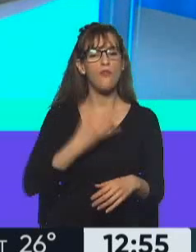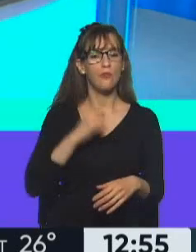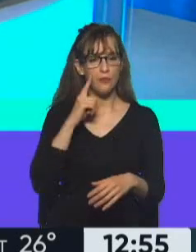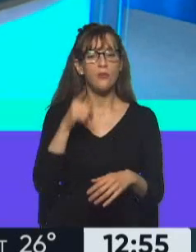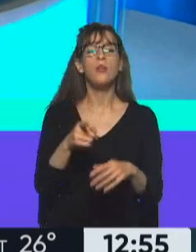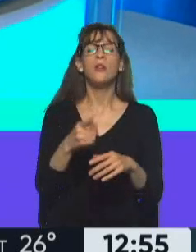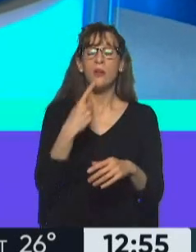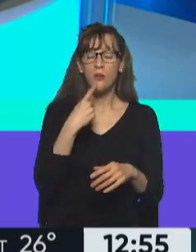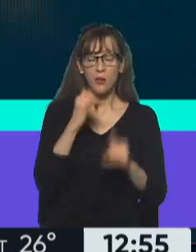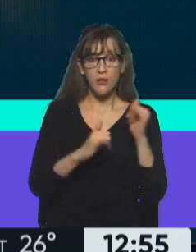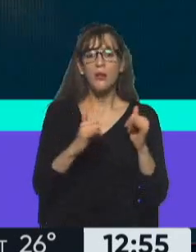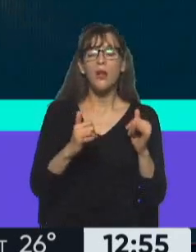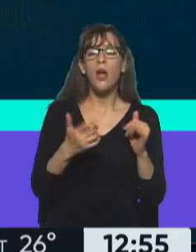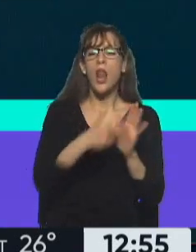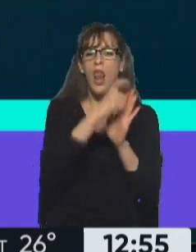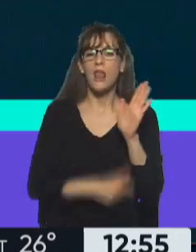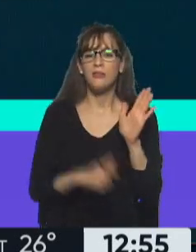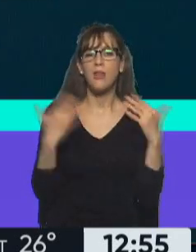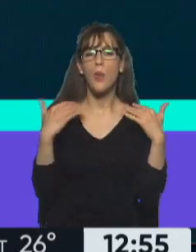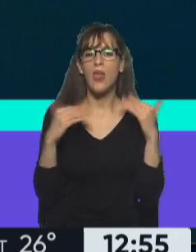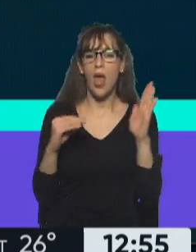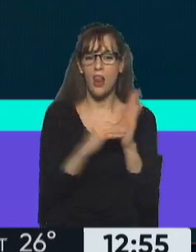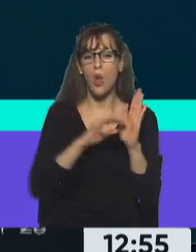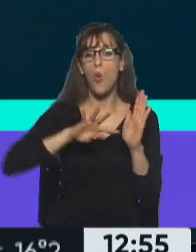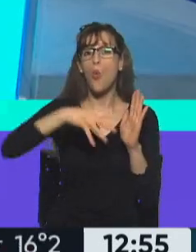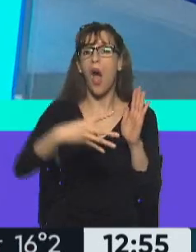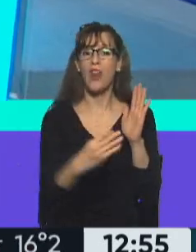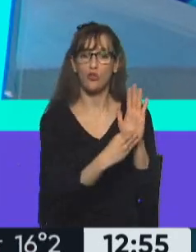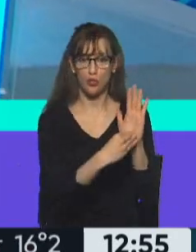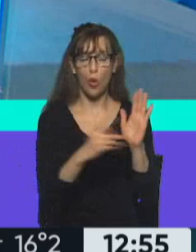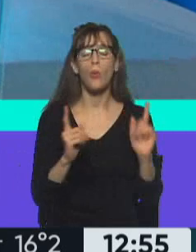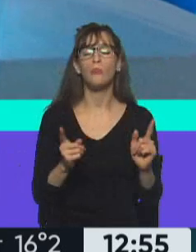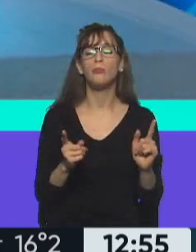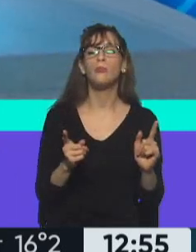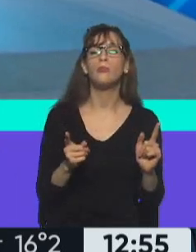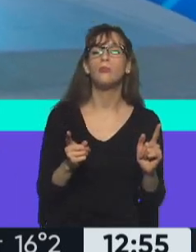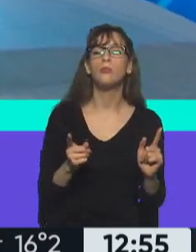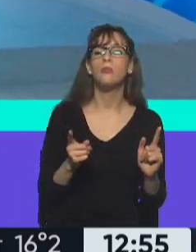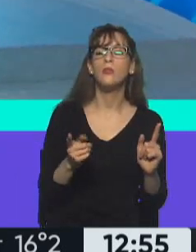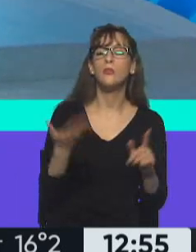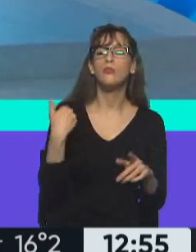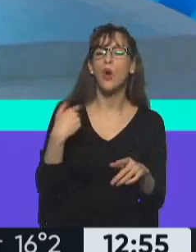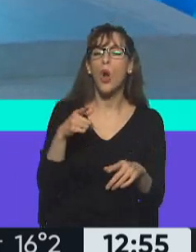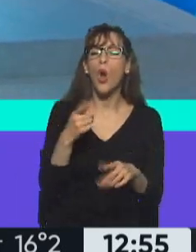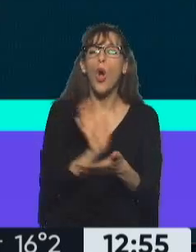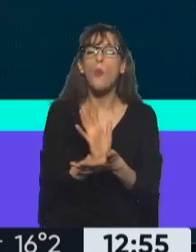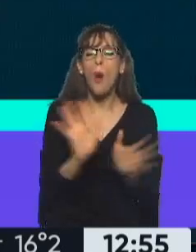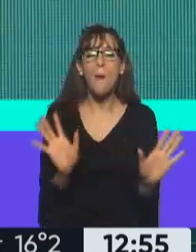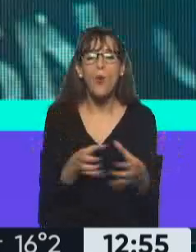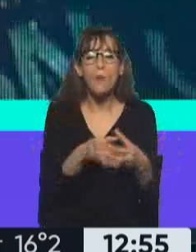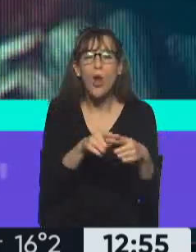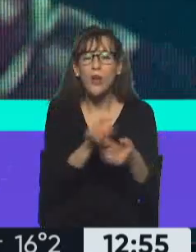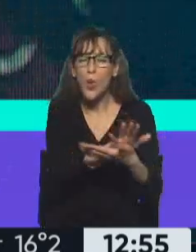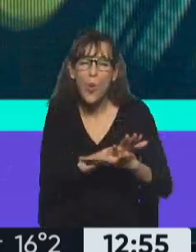lista con maría eugenia vidal se presentó en el discurso cuando se conocieron los resultados aquí en la ciudad buenos aires como un partido nuevo es decir como una